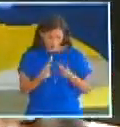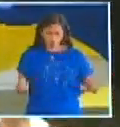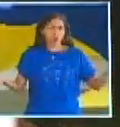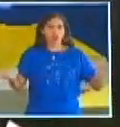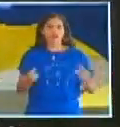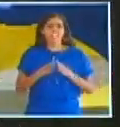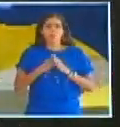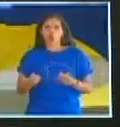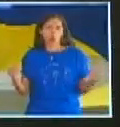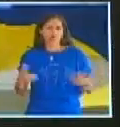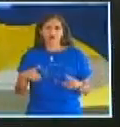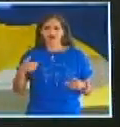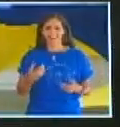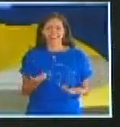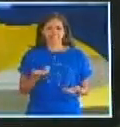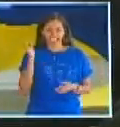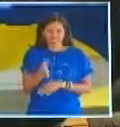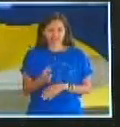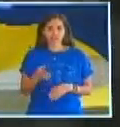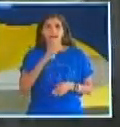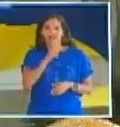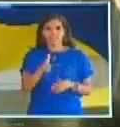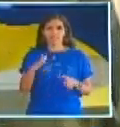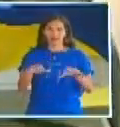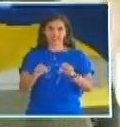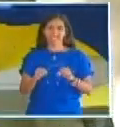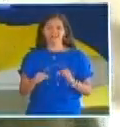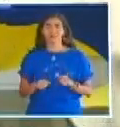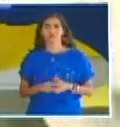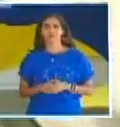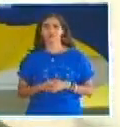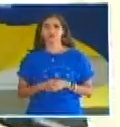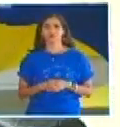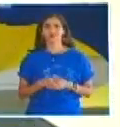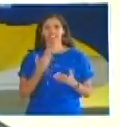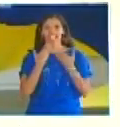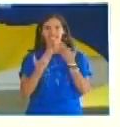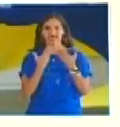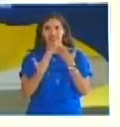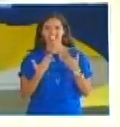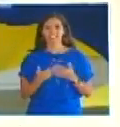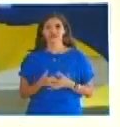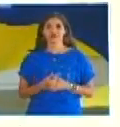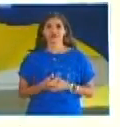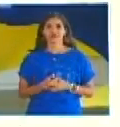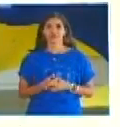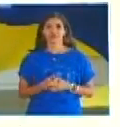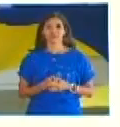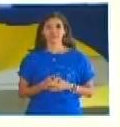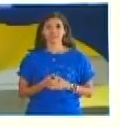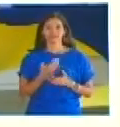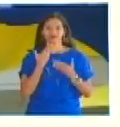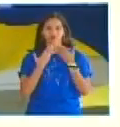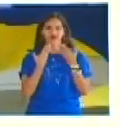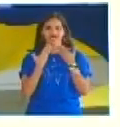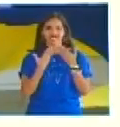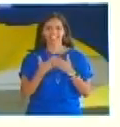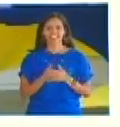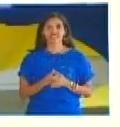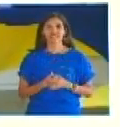de castigo y de maldad del imperialismo. Mucha fuerza. Muchas gracias. Muchas gracias, mi comandante